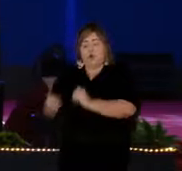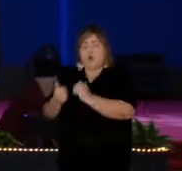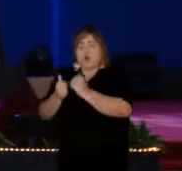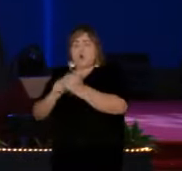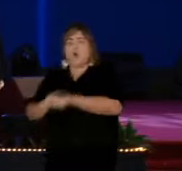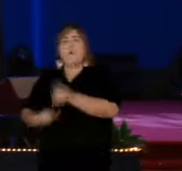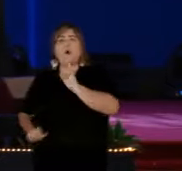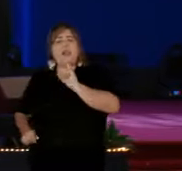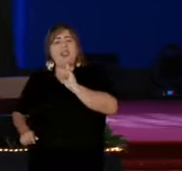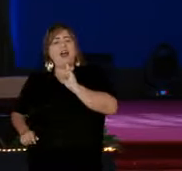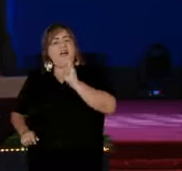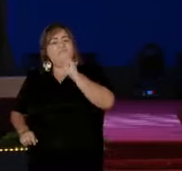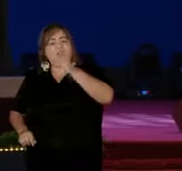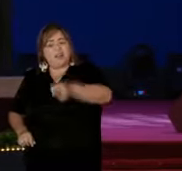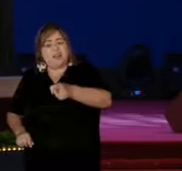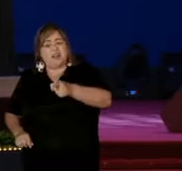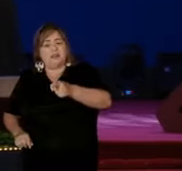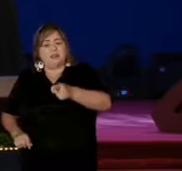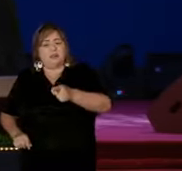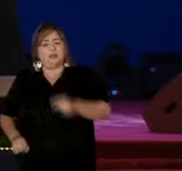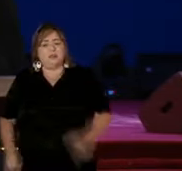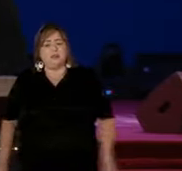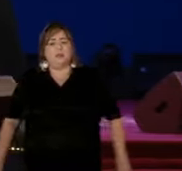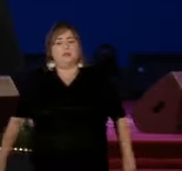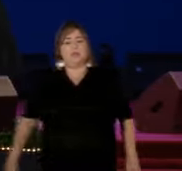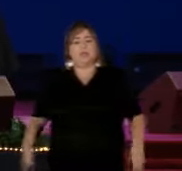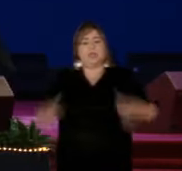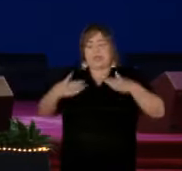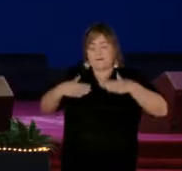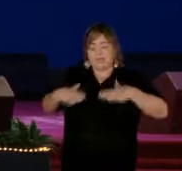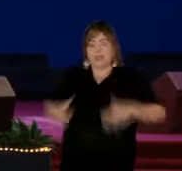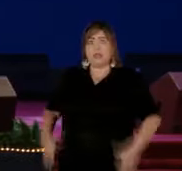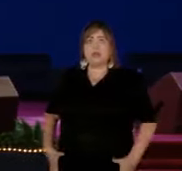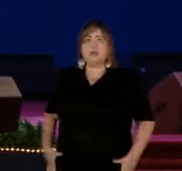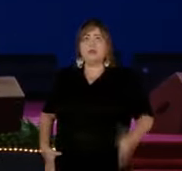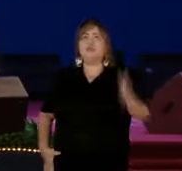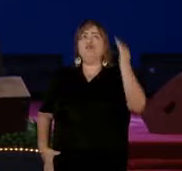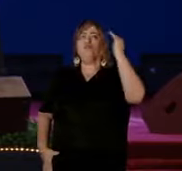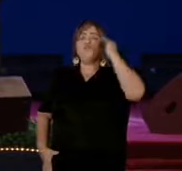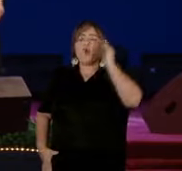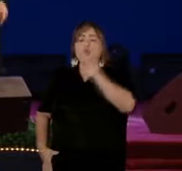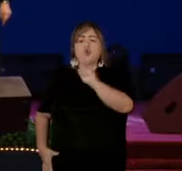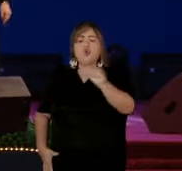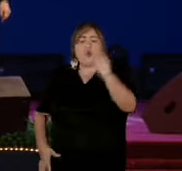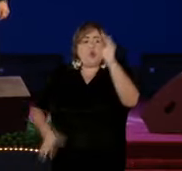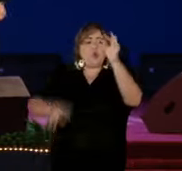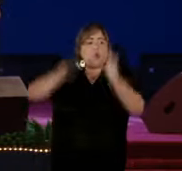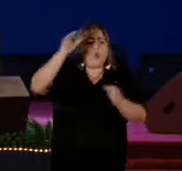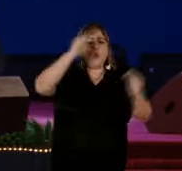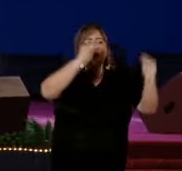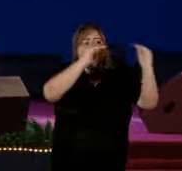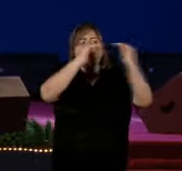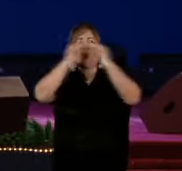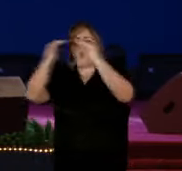la verdad. Vestidos con la coraza de justicia. Sea justo.